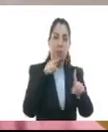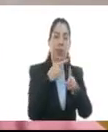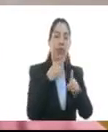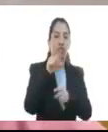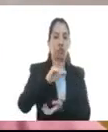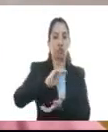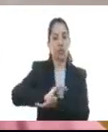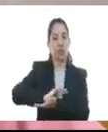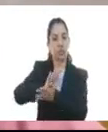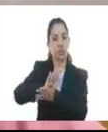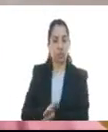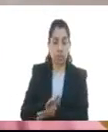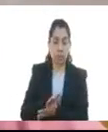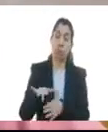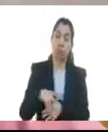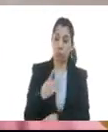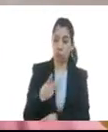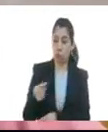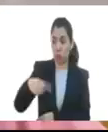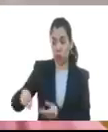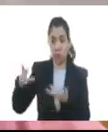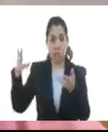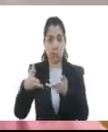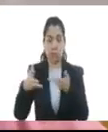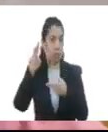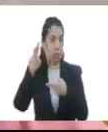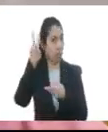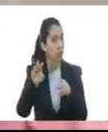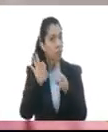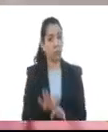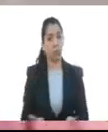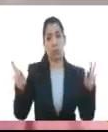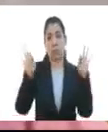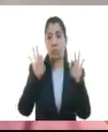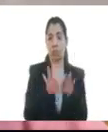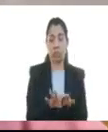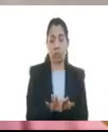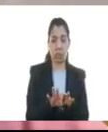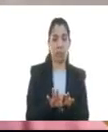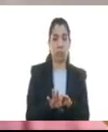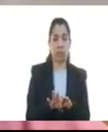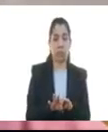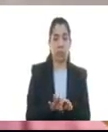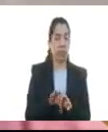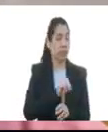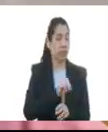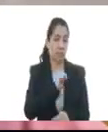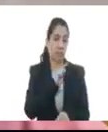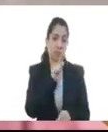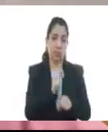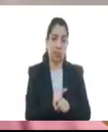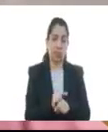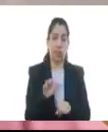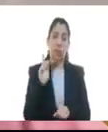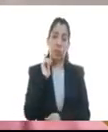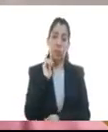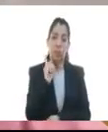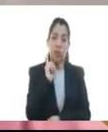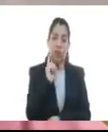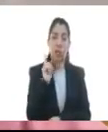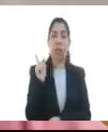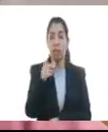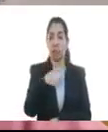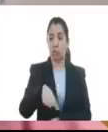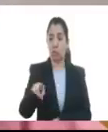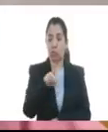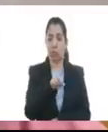un peso y un significado muy especial, de manera que el hecho de que todos ustedes hubieran contribuido con